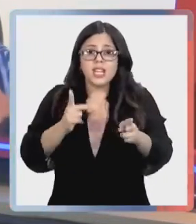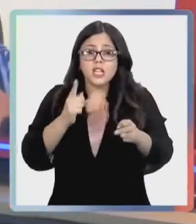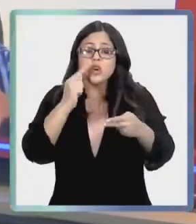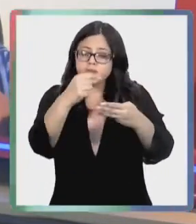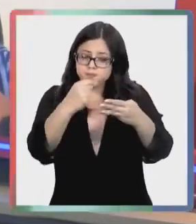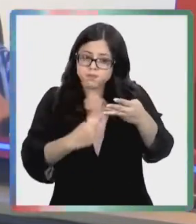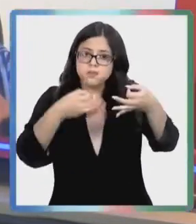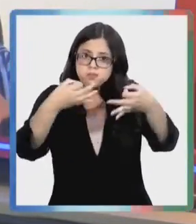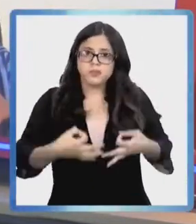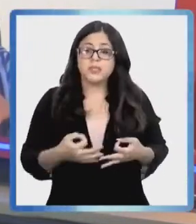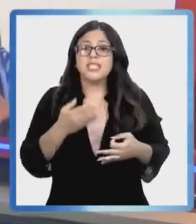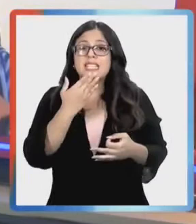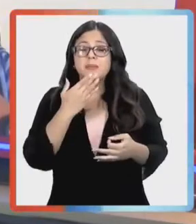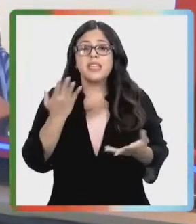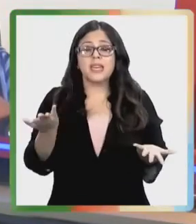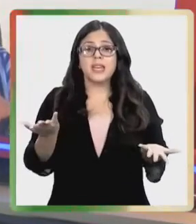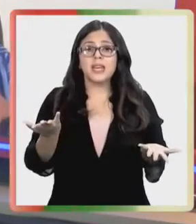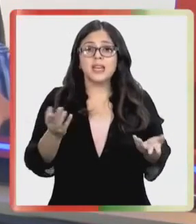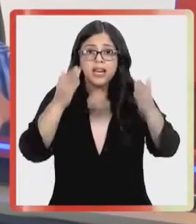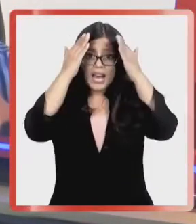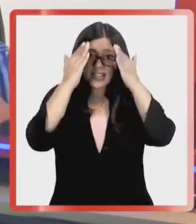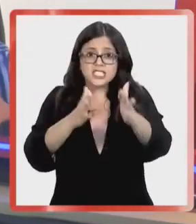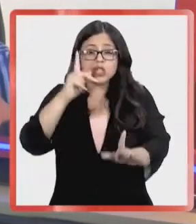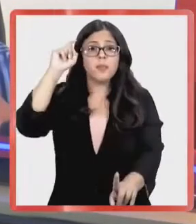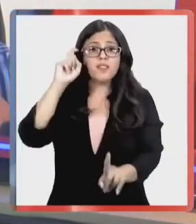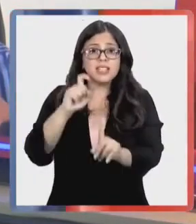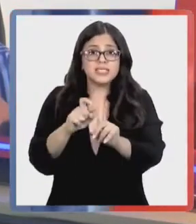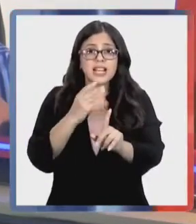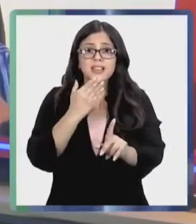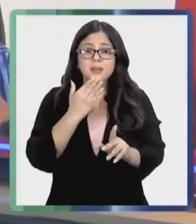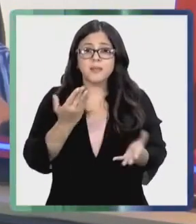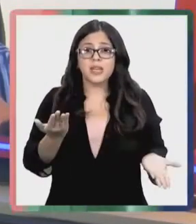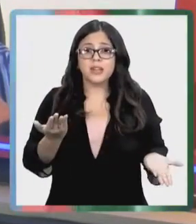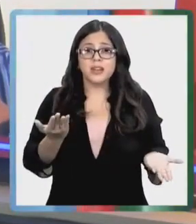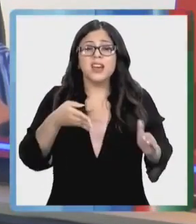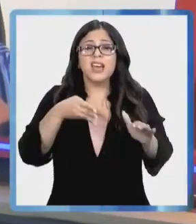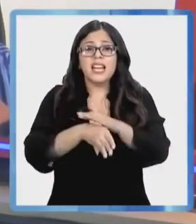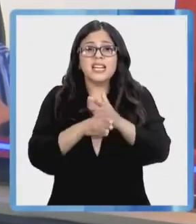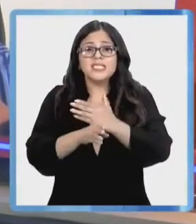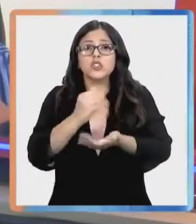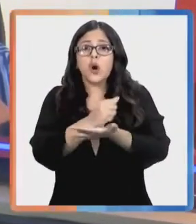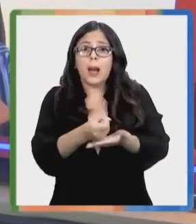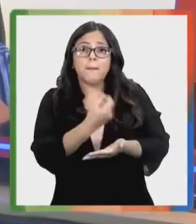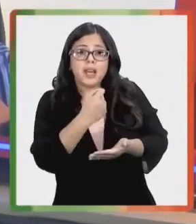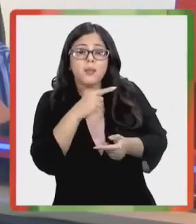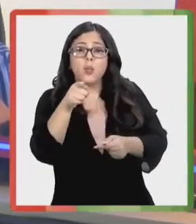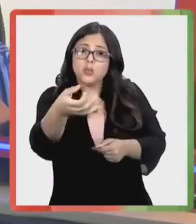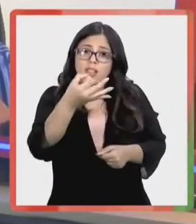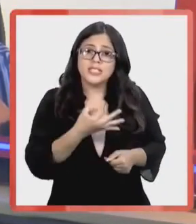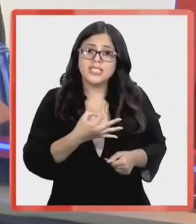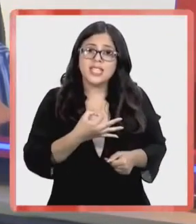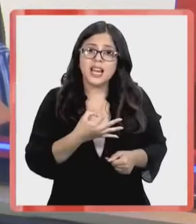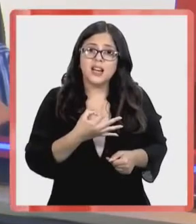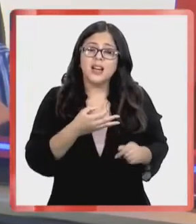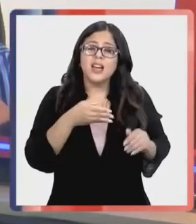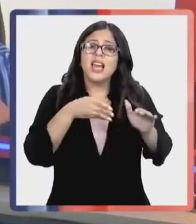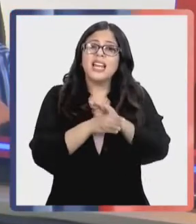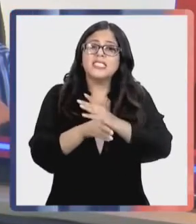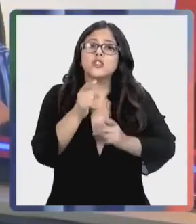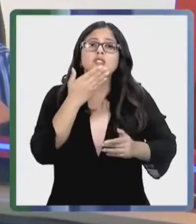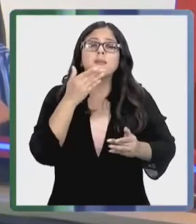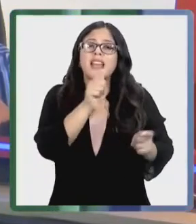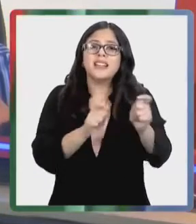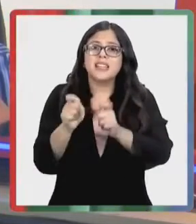un diagnóstico oportuno, el derecho a tener una atención preferencial también, el acceso a medicamentos, usted bien lo decía, el acceso